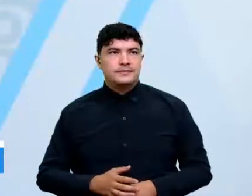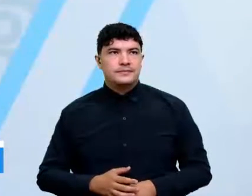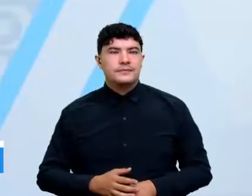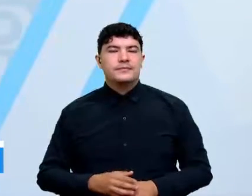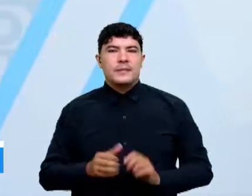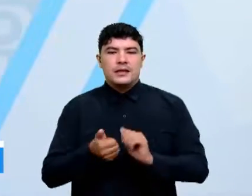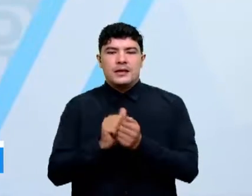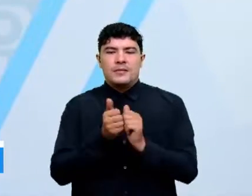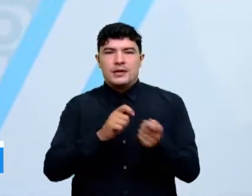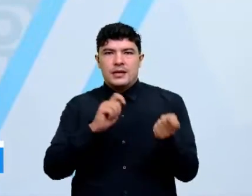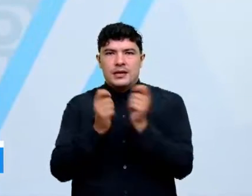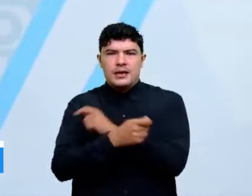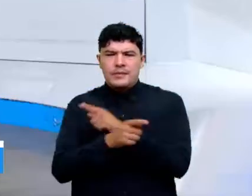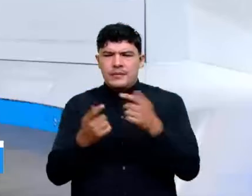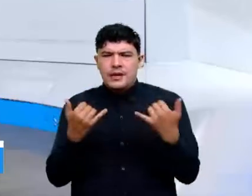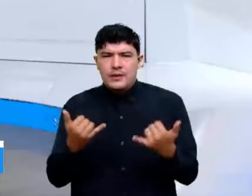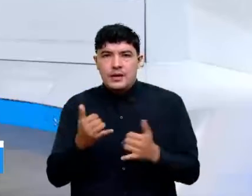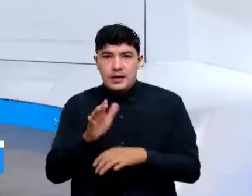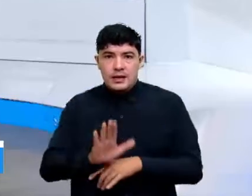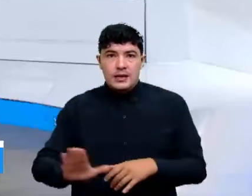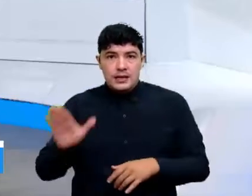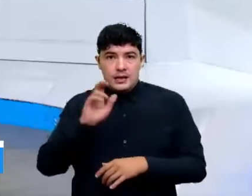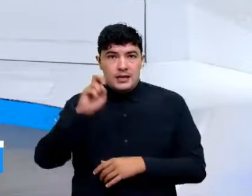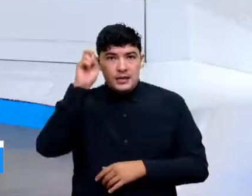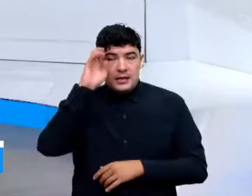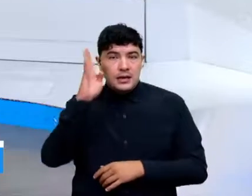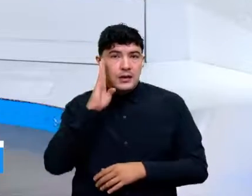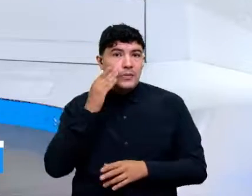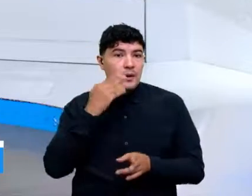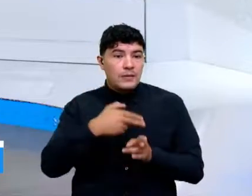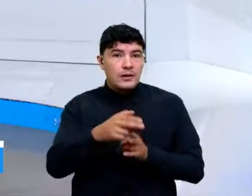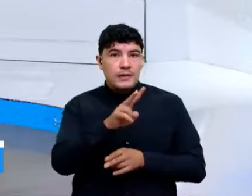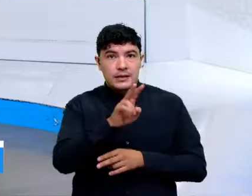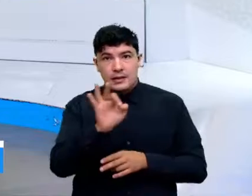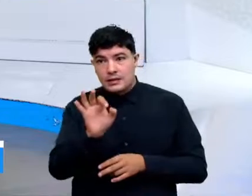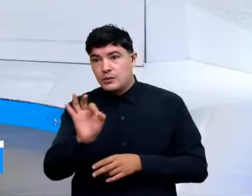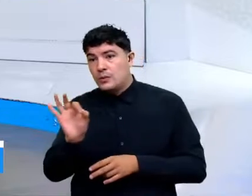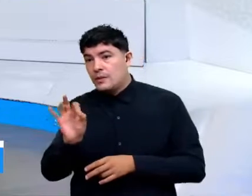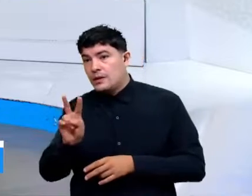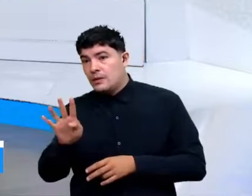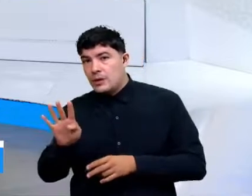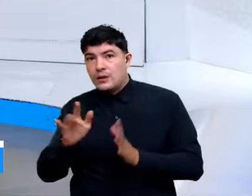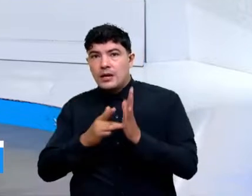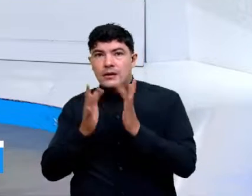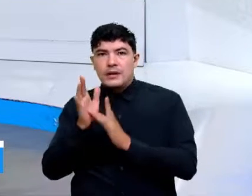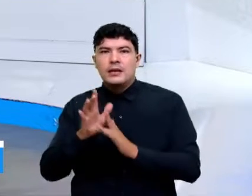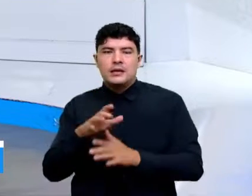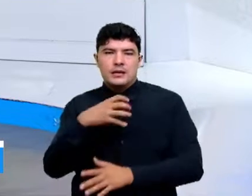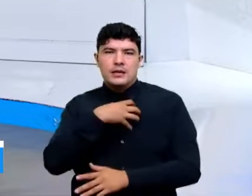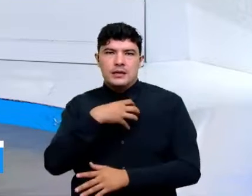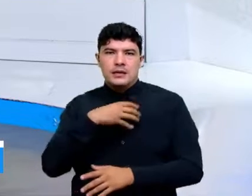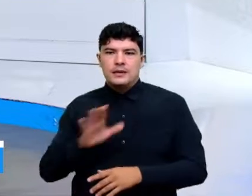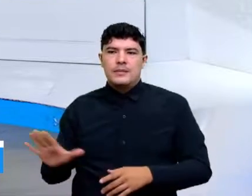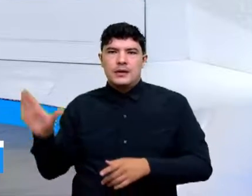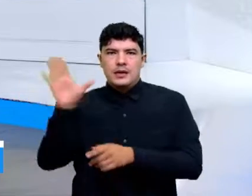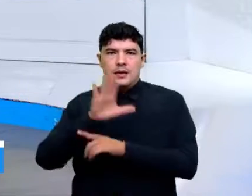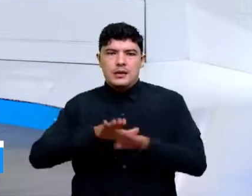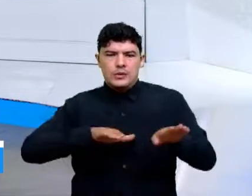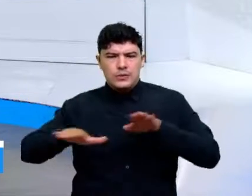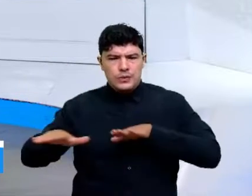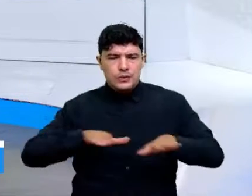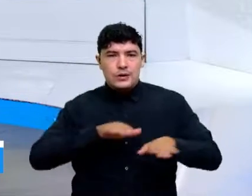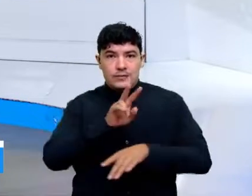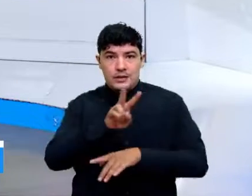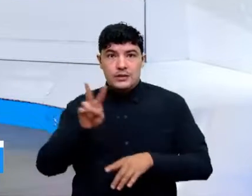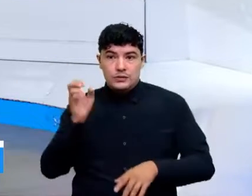Cambiamos de deporte, pero seguimos en Norte de Santander porque entre el 23 y el 24 de abril se cumplirá la válida departamental de patinaje, más de 22